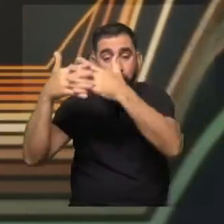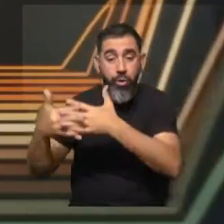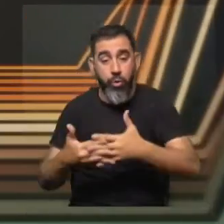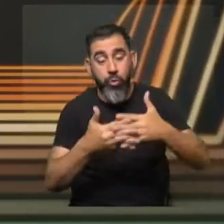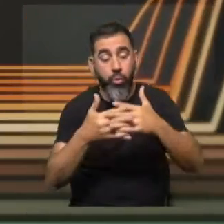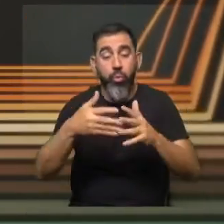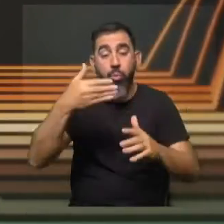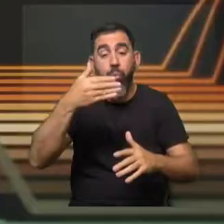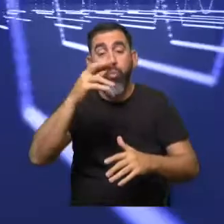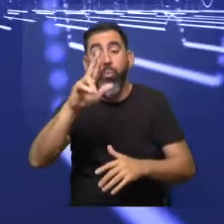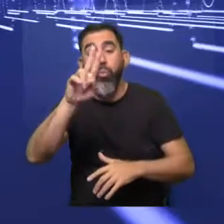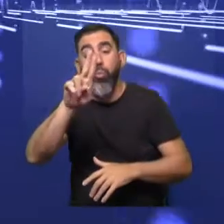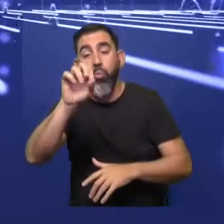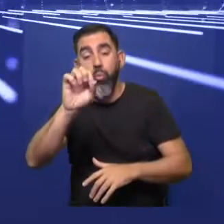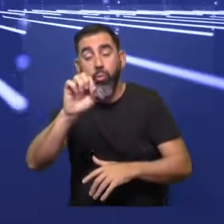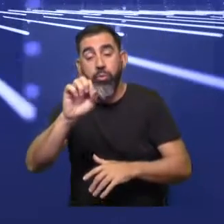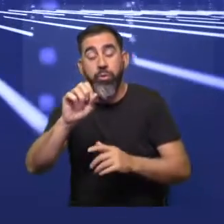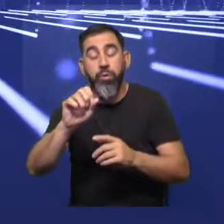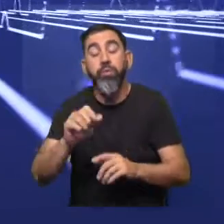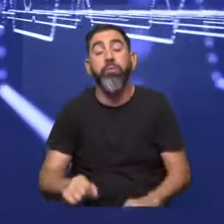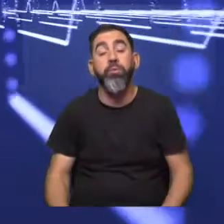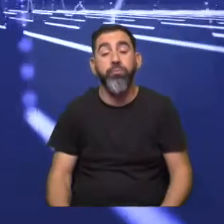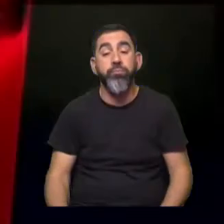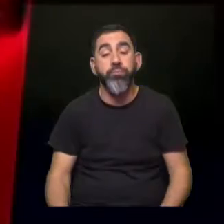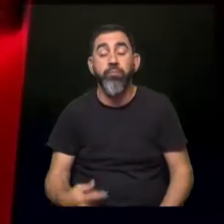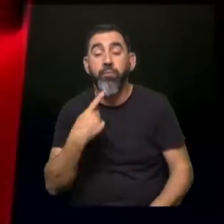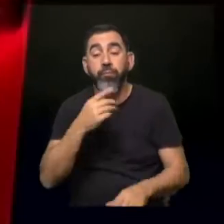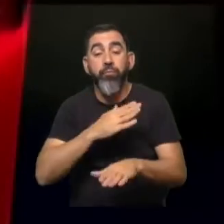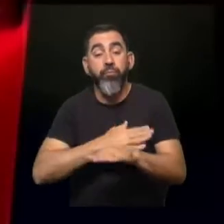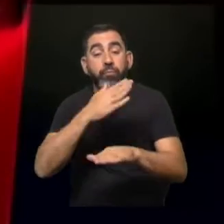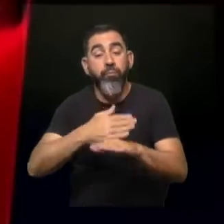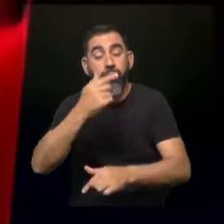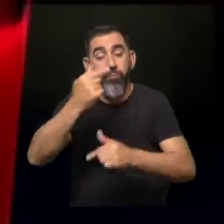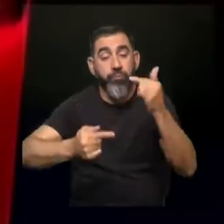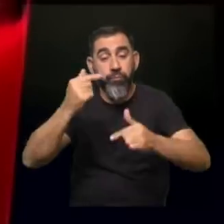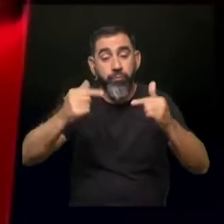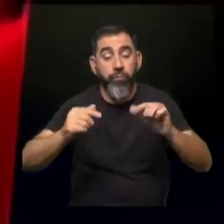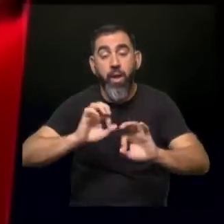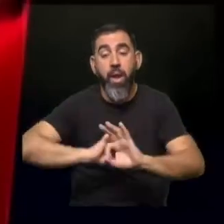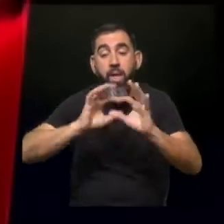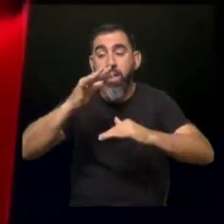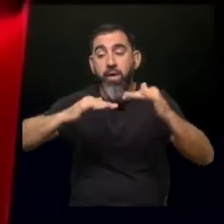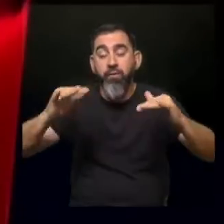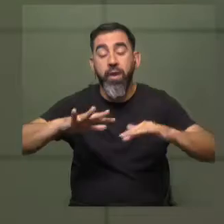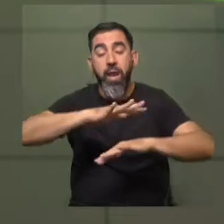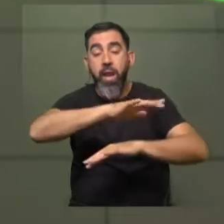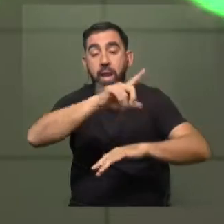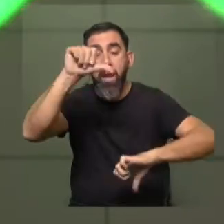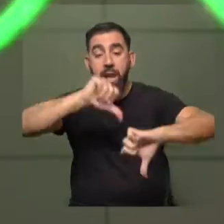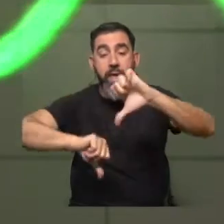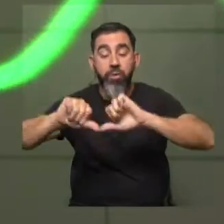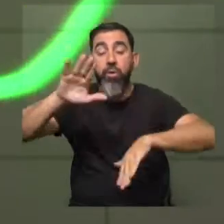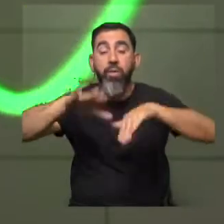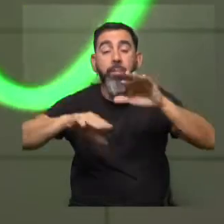de la Universidad de Columbia, determinó que los efectos cuánticos de las partículas que flotaban libremente en un líquido dependían de